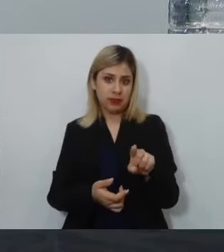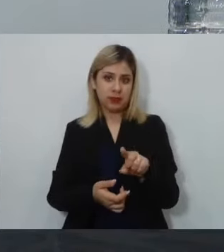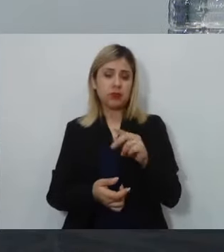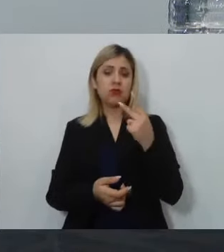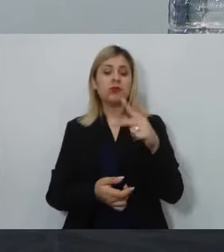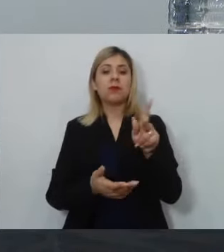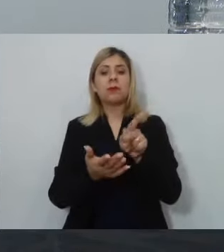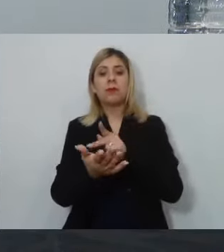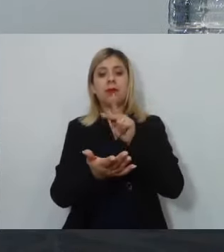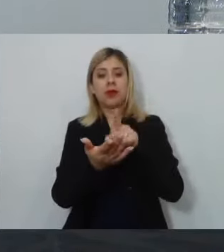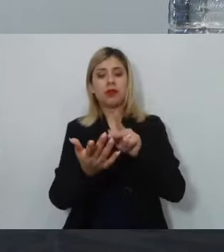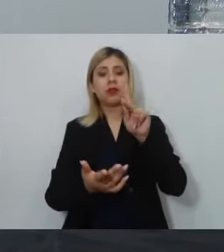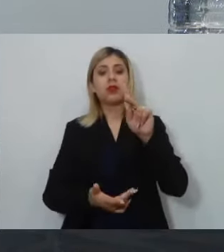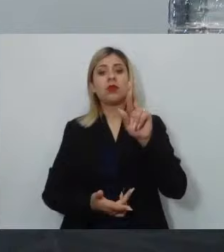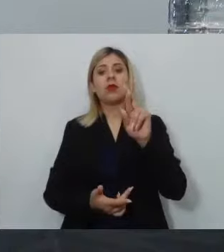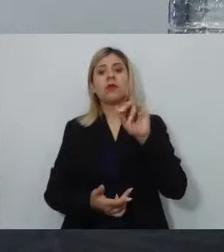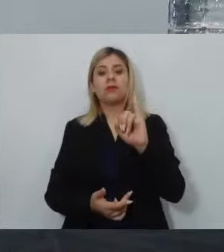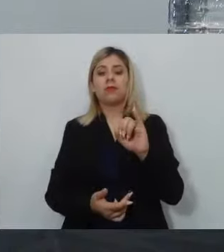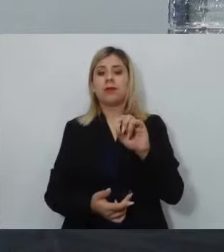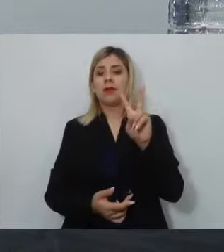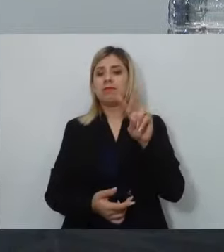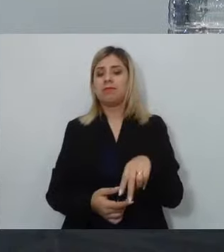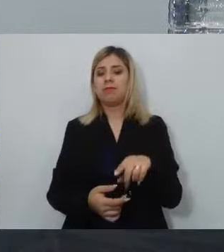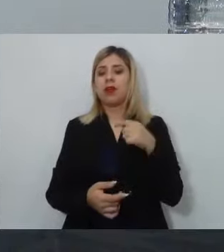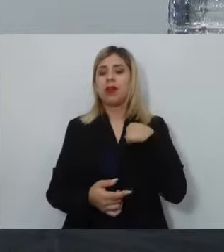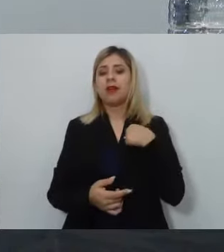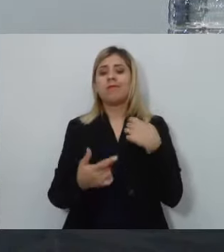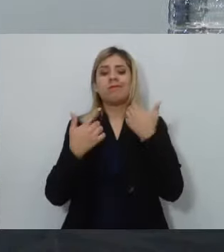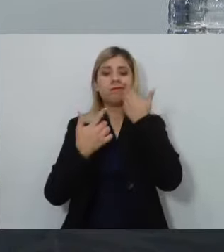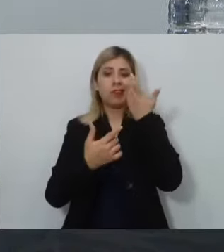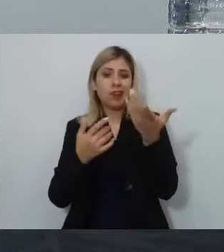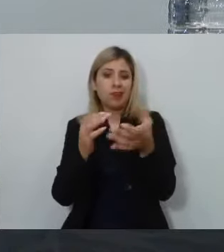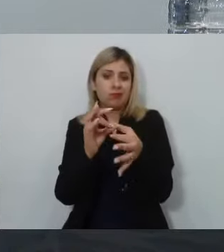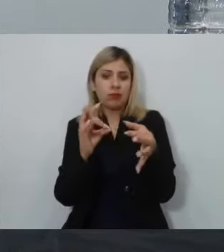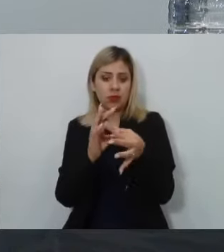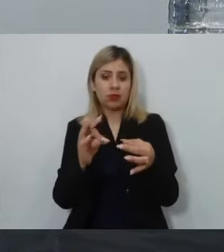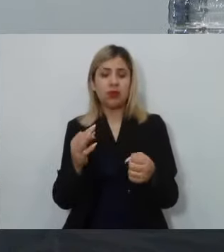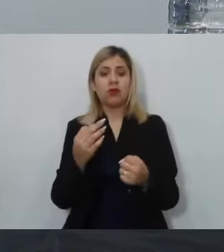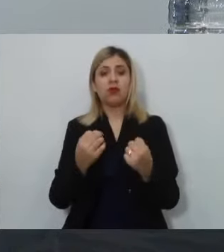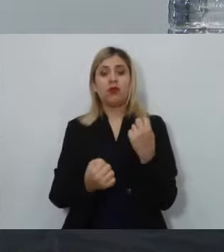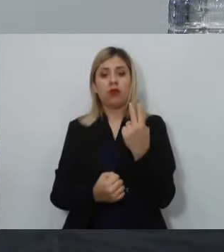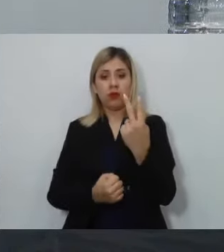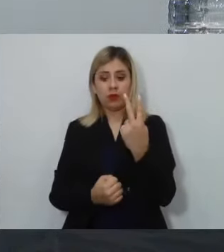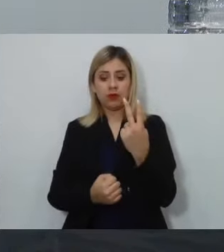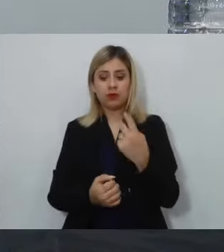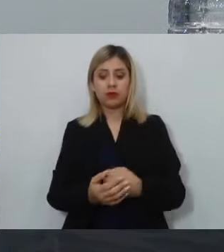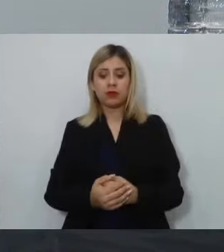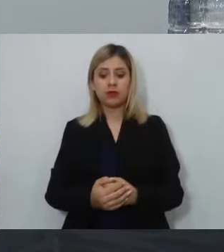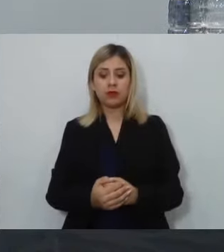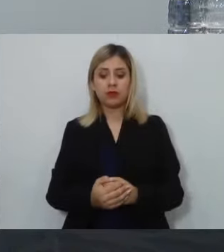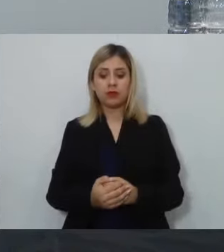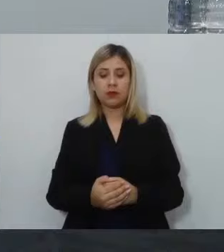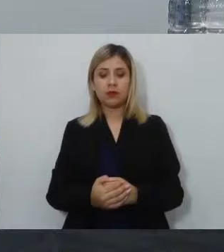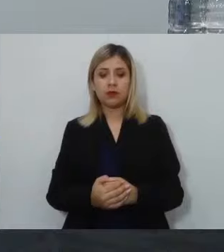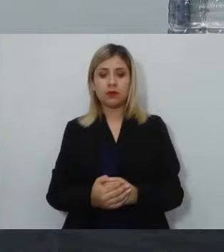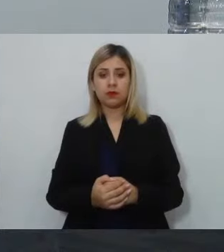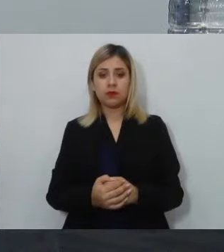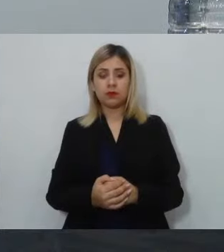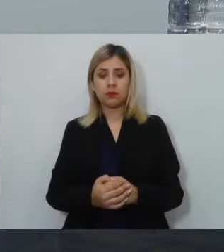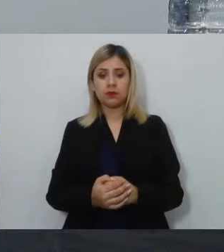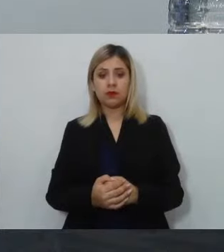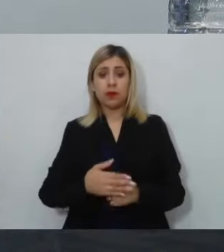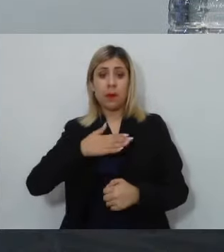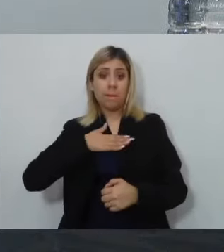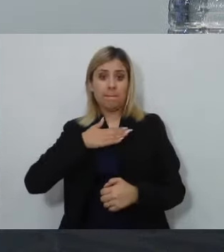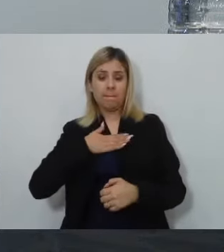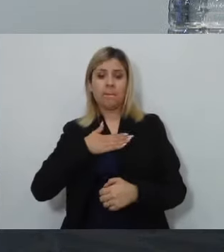también está levantando la mano Le diré que el plazo para hacer aclaración de Sentencia ha concluido Este es un plazo de 24 horas a